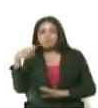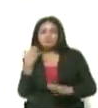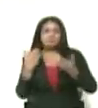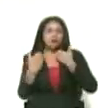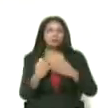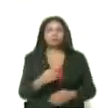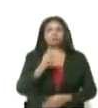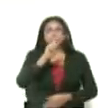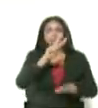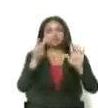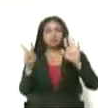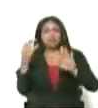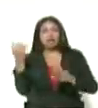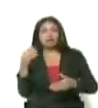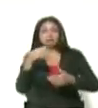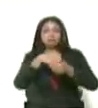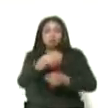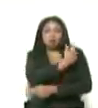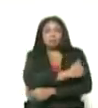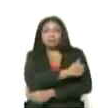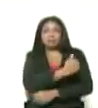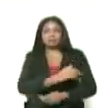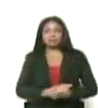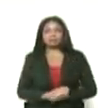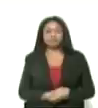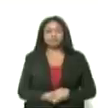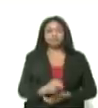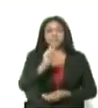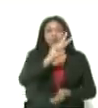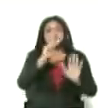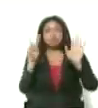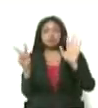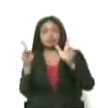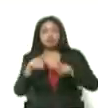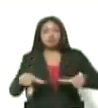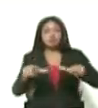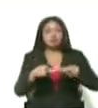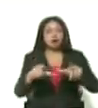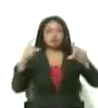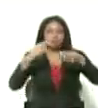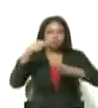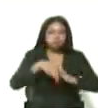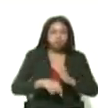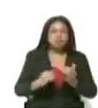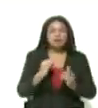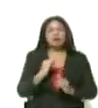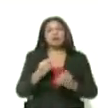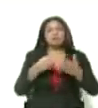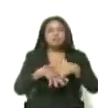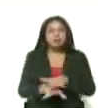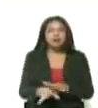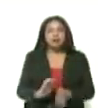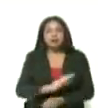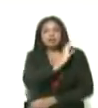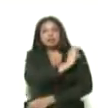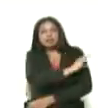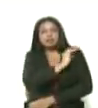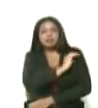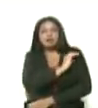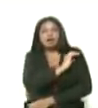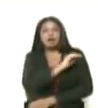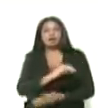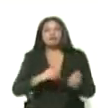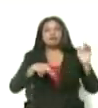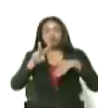están en hospitales, 27 en centro de diagnóstico integral, en clínicas privadas